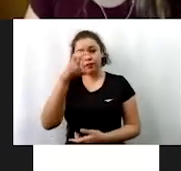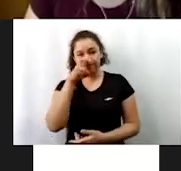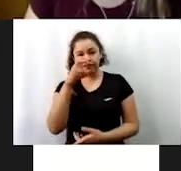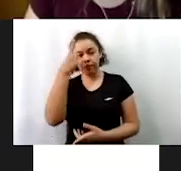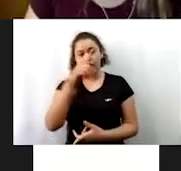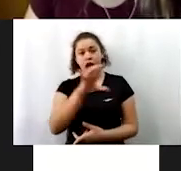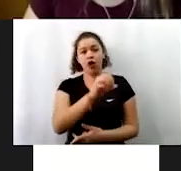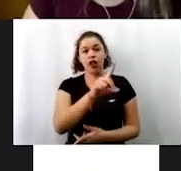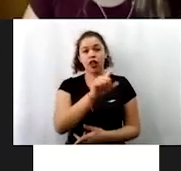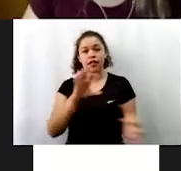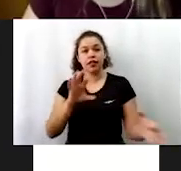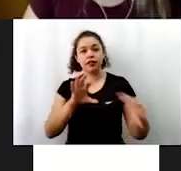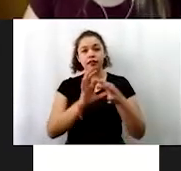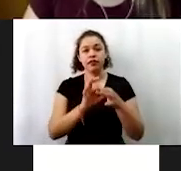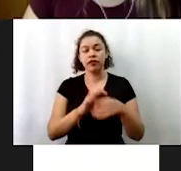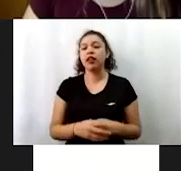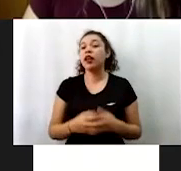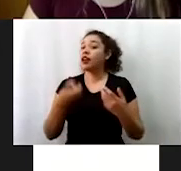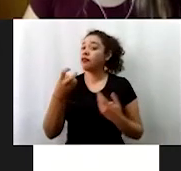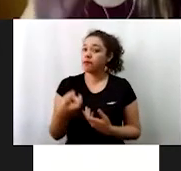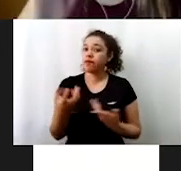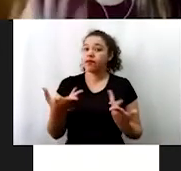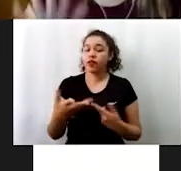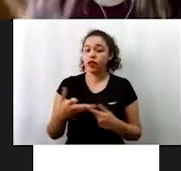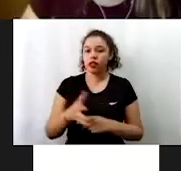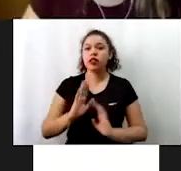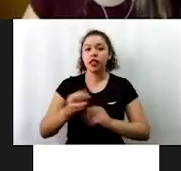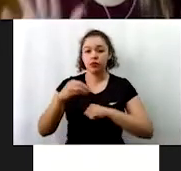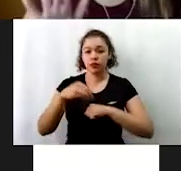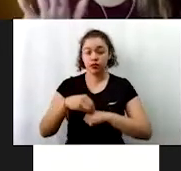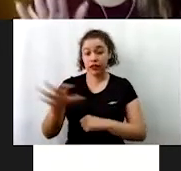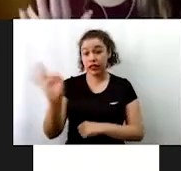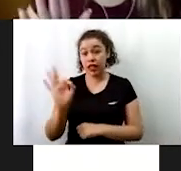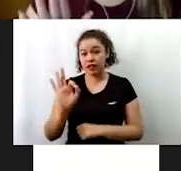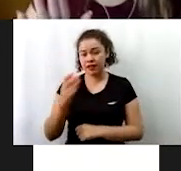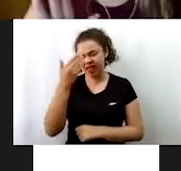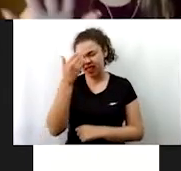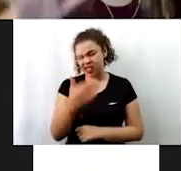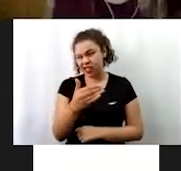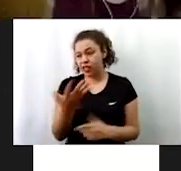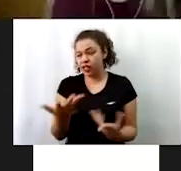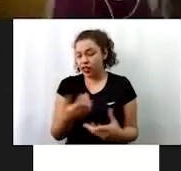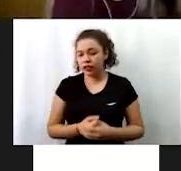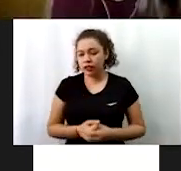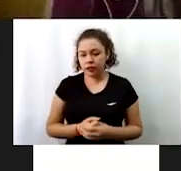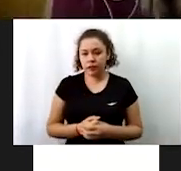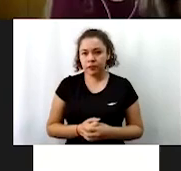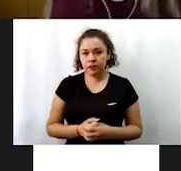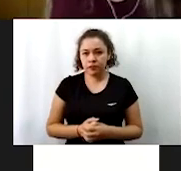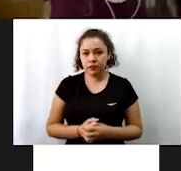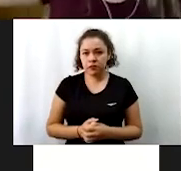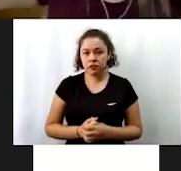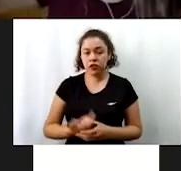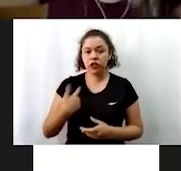los ODS. Entonces es algo que sí está contemplado. Sé que a lo mejor he empezado como muy,